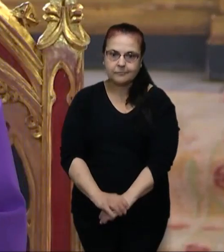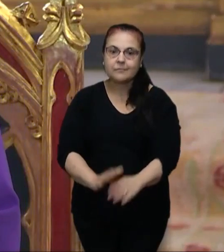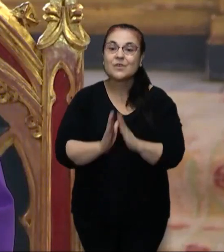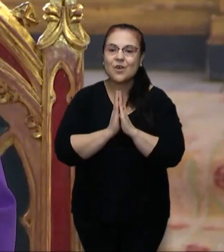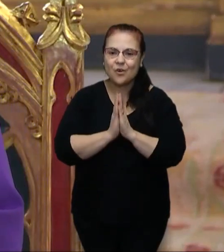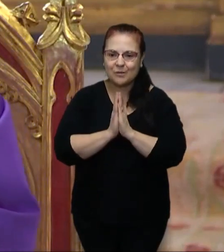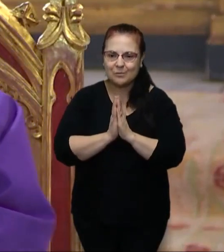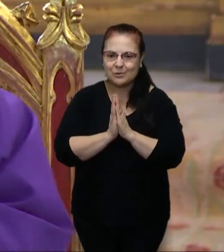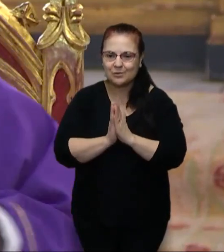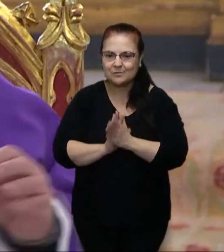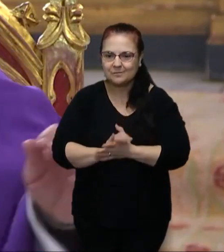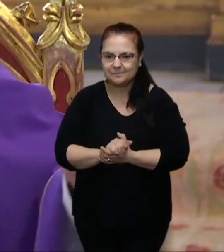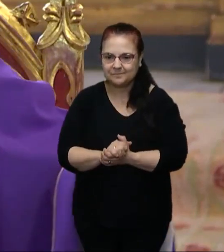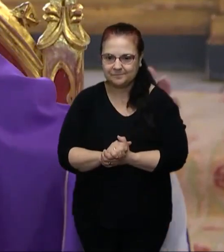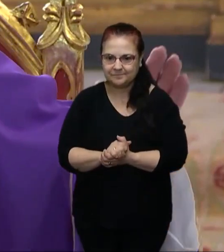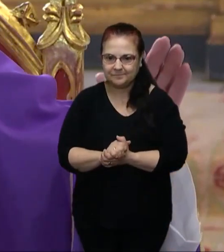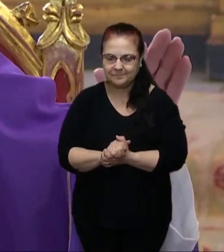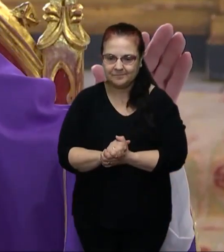Oremos.